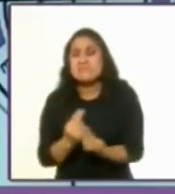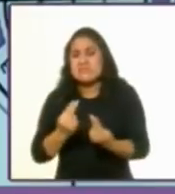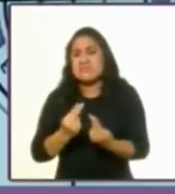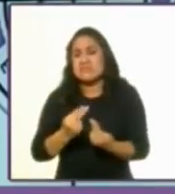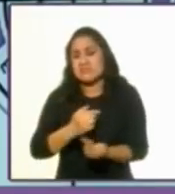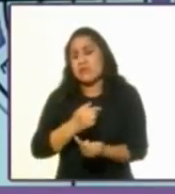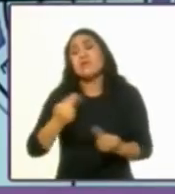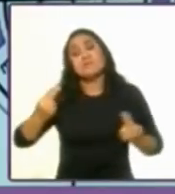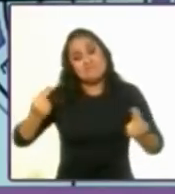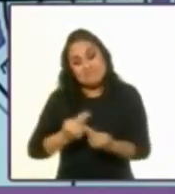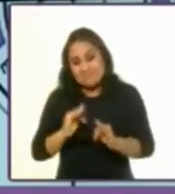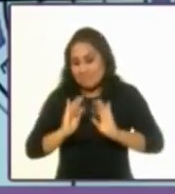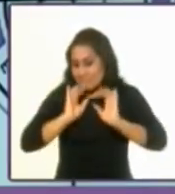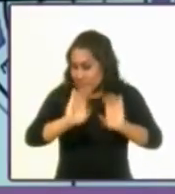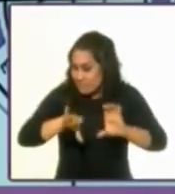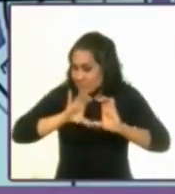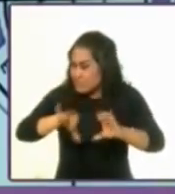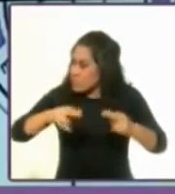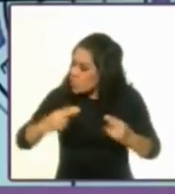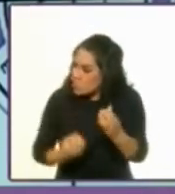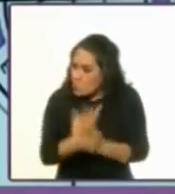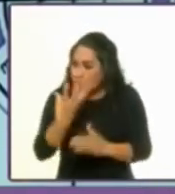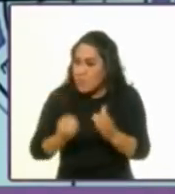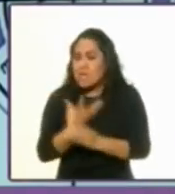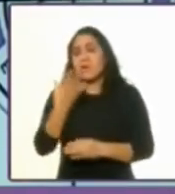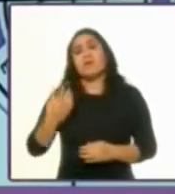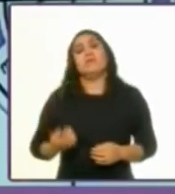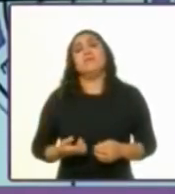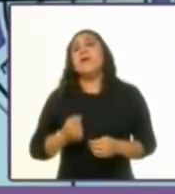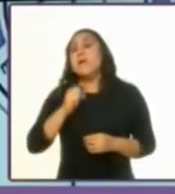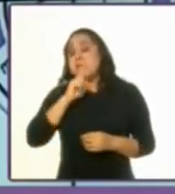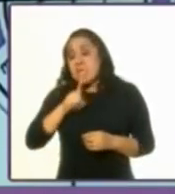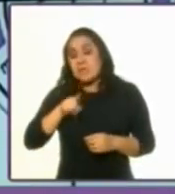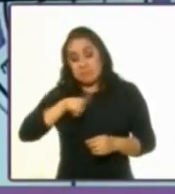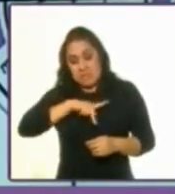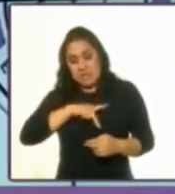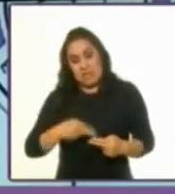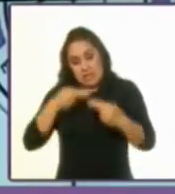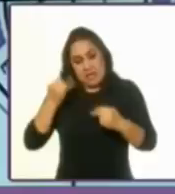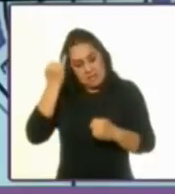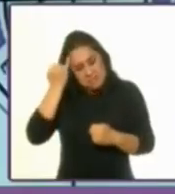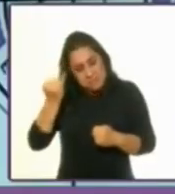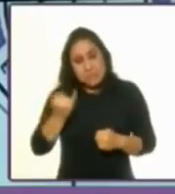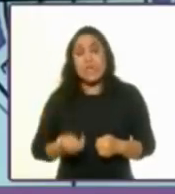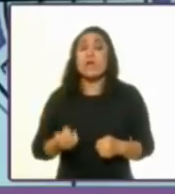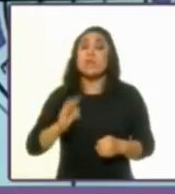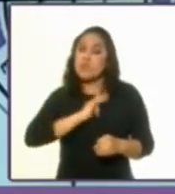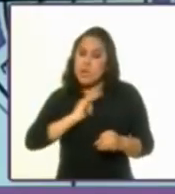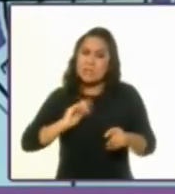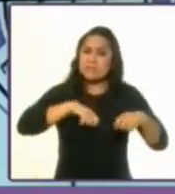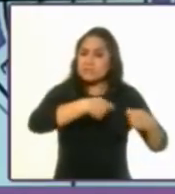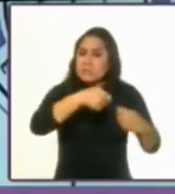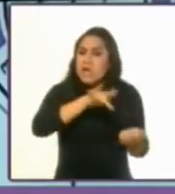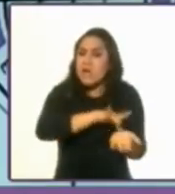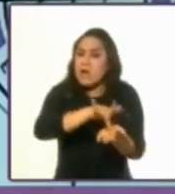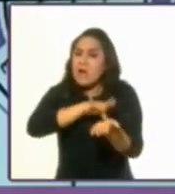crear empleos necesitamos crear auto empleos necesitamos dar capacitación a las personas que mejor que mayor lo